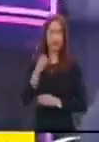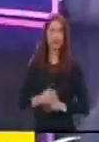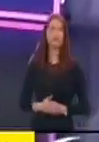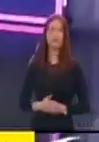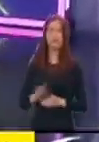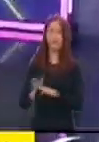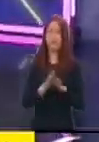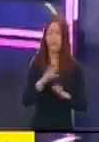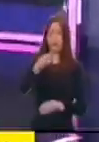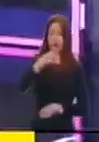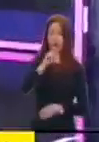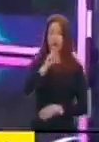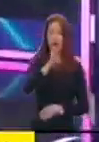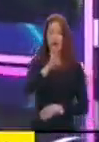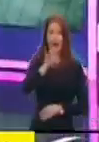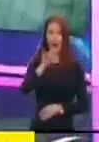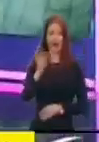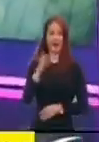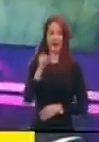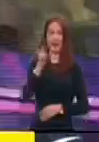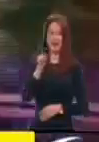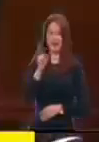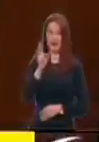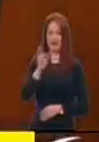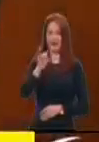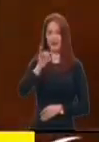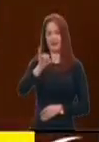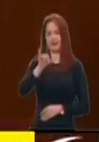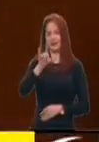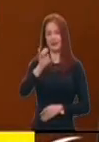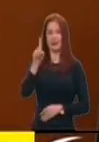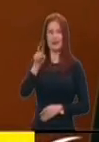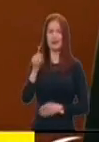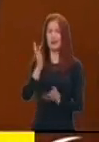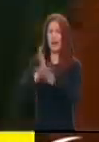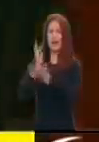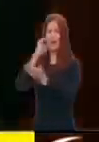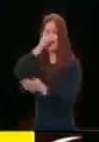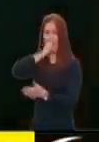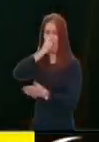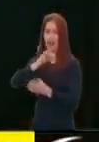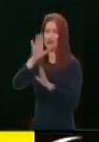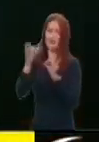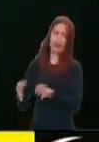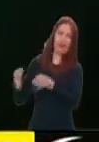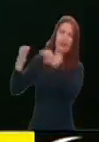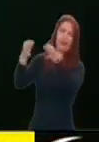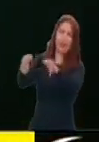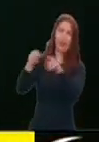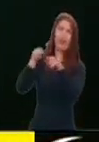Harry Styles postergó varias fechas de su gira mundial por una gripa. ¿Cantará en Bogotá?